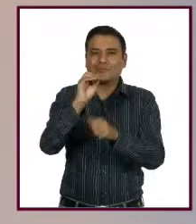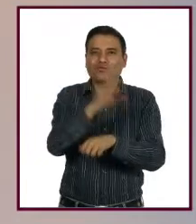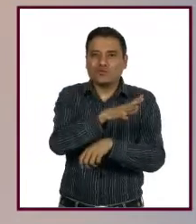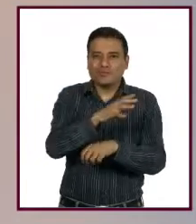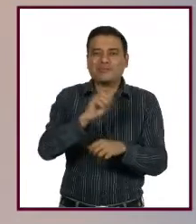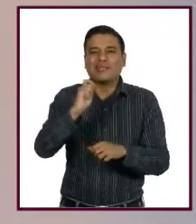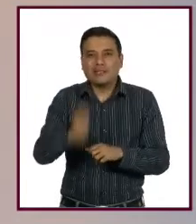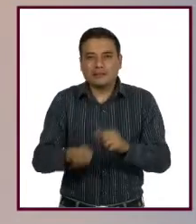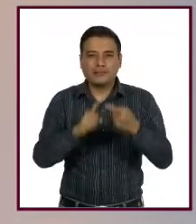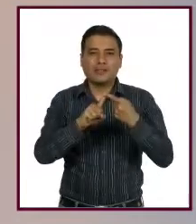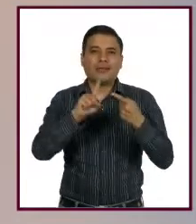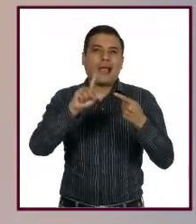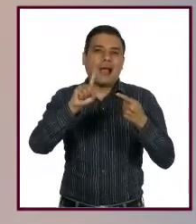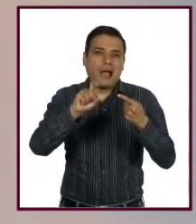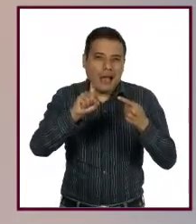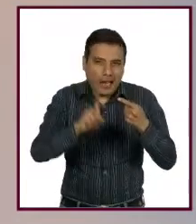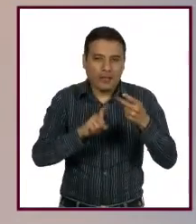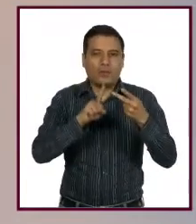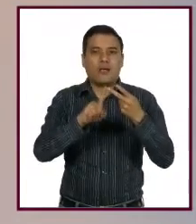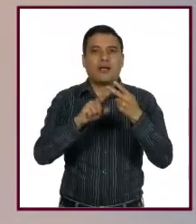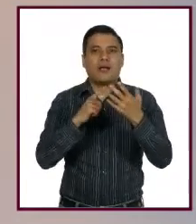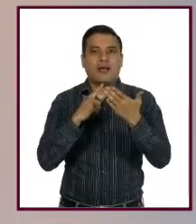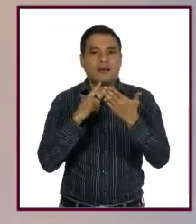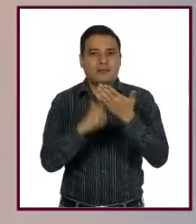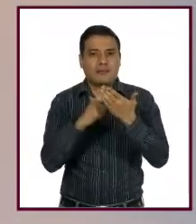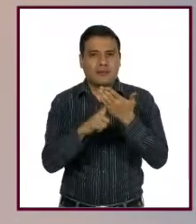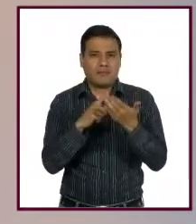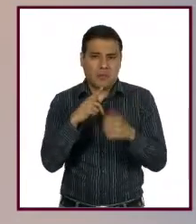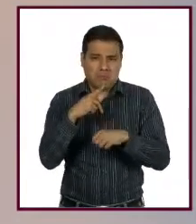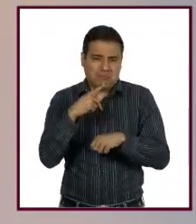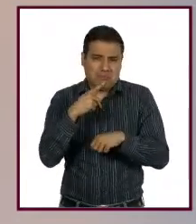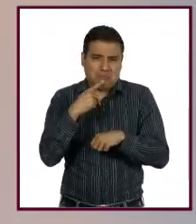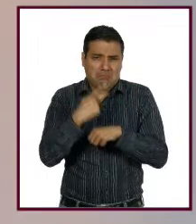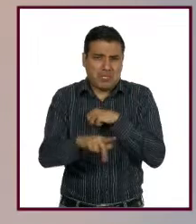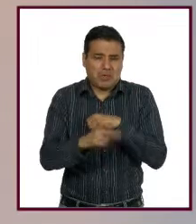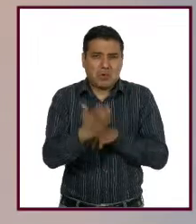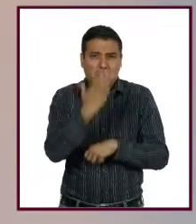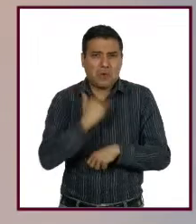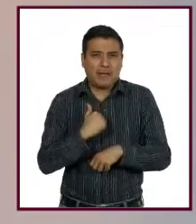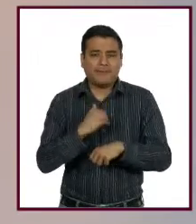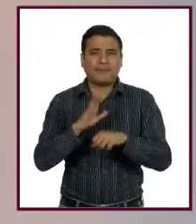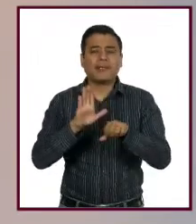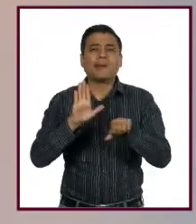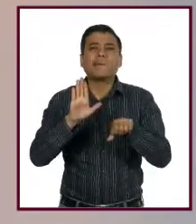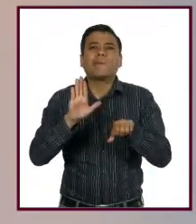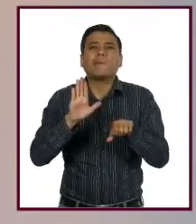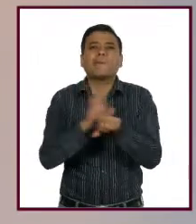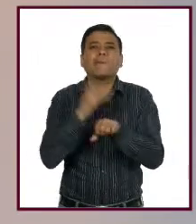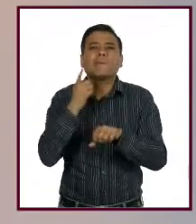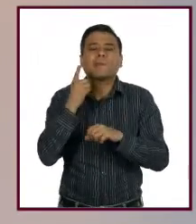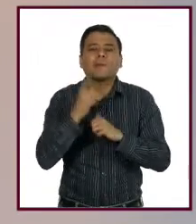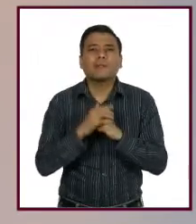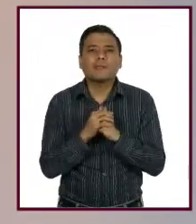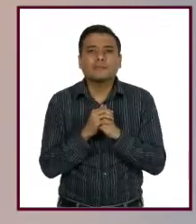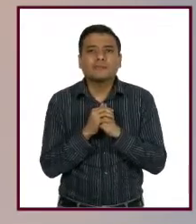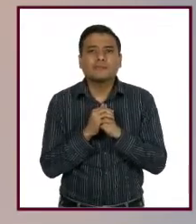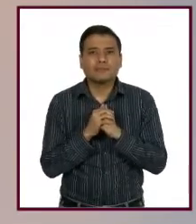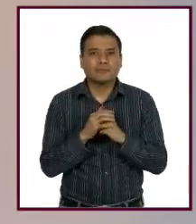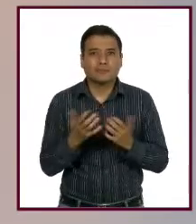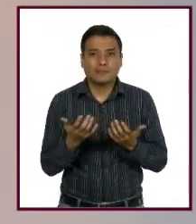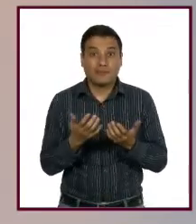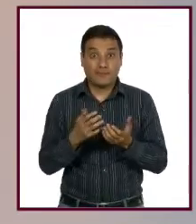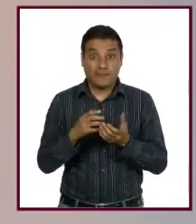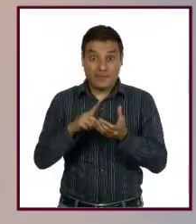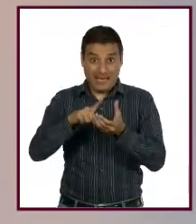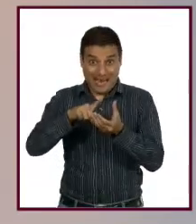de aceites, que no tienen riesgo porque justamente no tienen este tipo de elementos donde están envasados